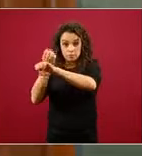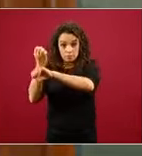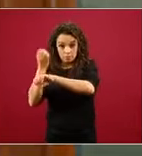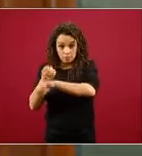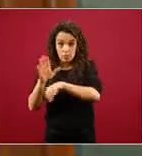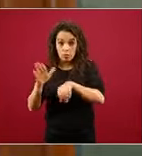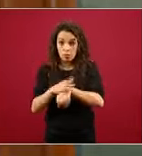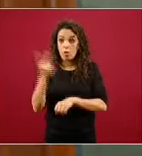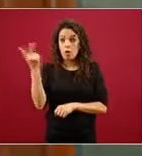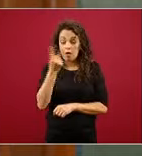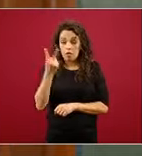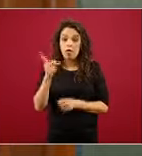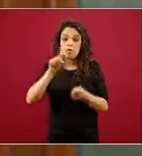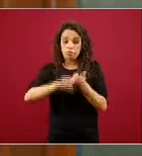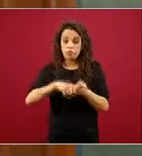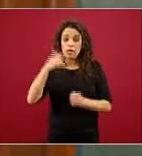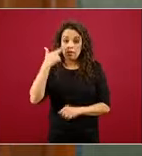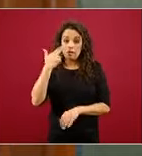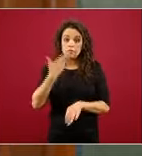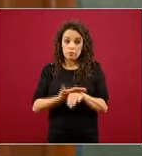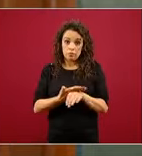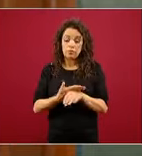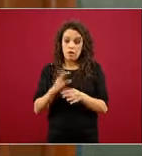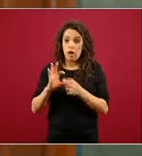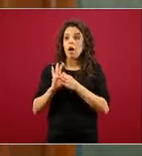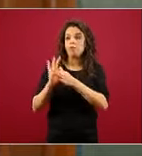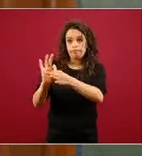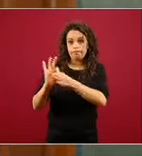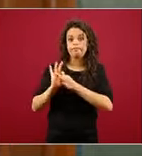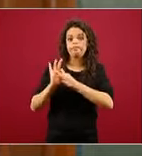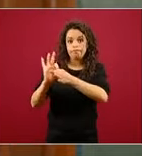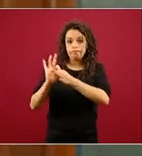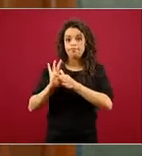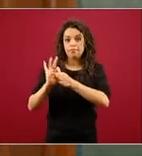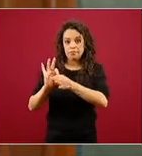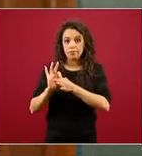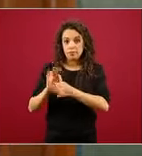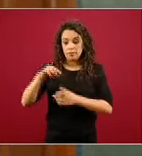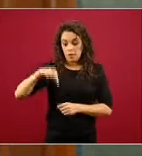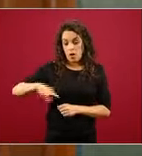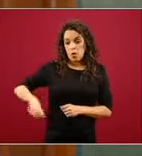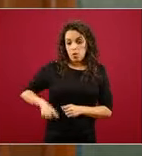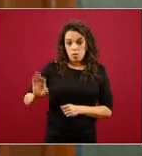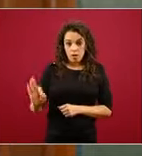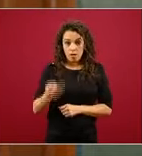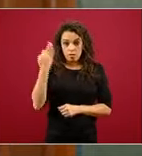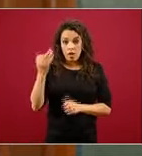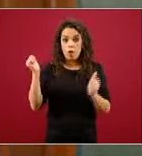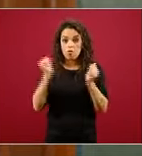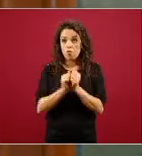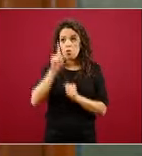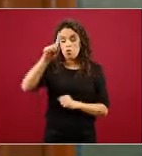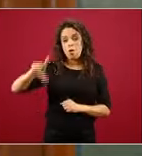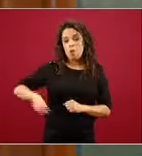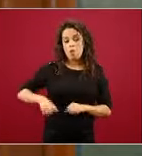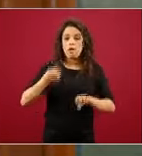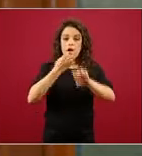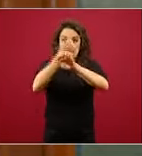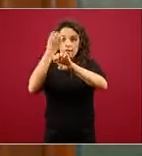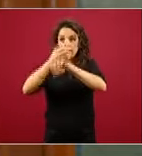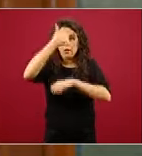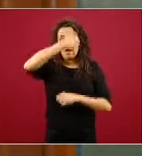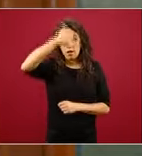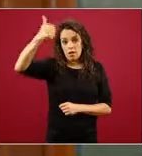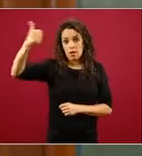corresponsabilidad, ¿no? ¿Qué se está haciendo o qué se puede seguir haciendo tanto desde el gobierno federal como de gobiernos estatales y quizá pues